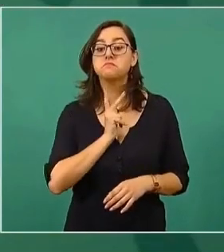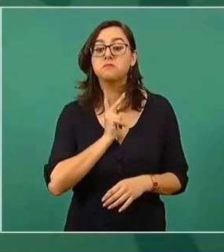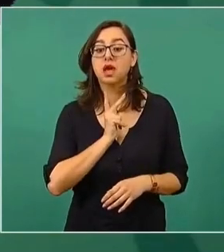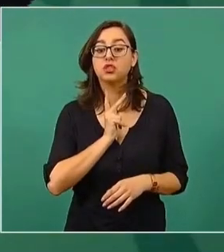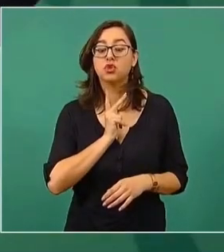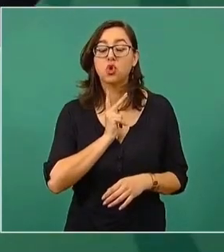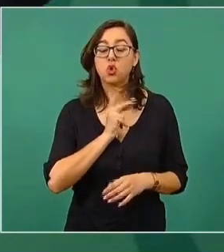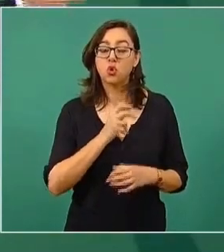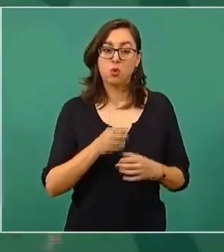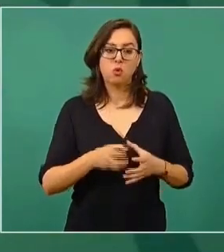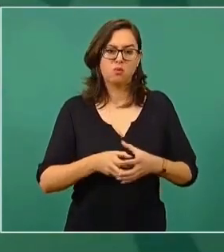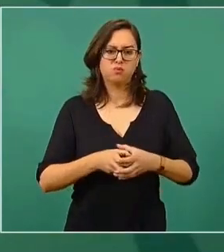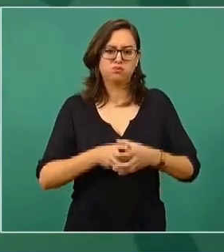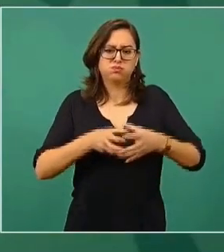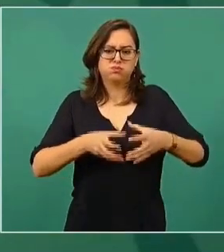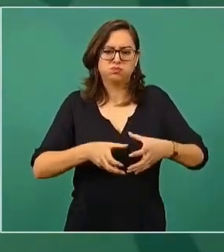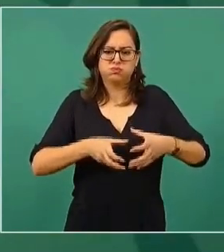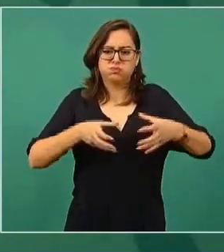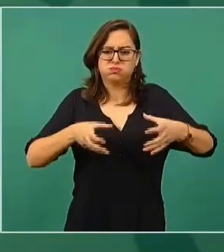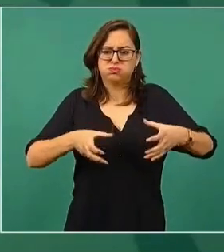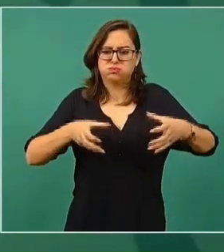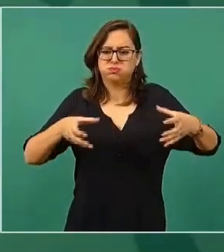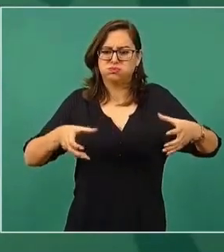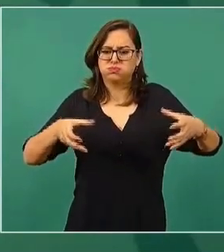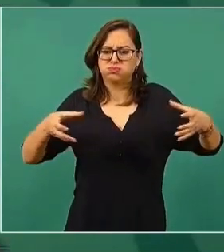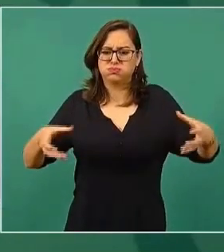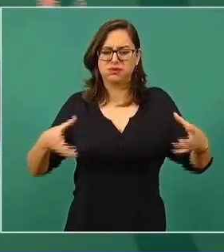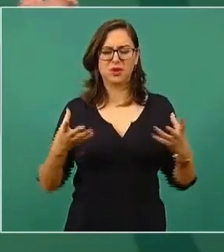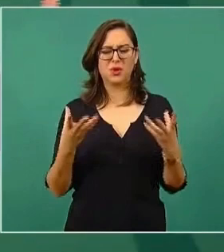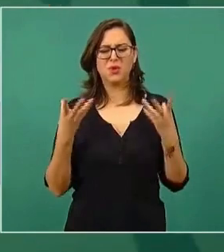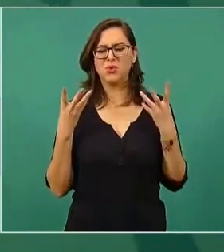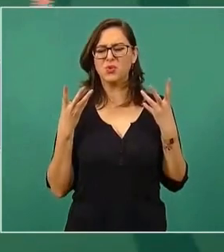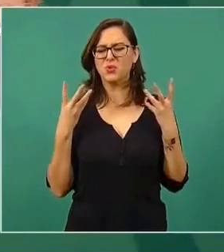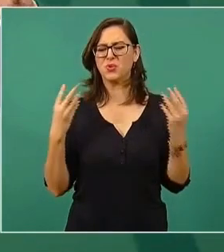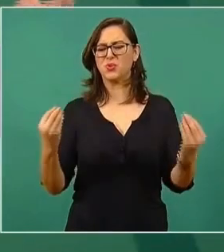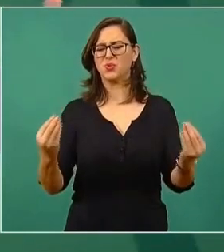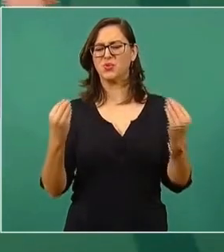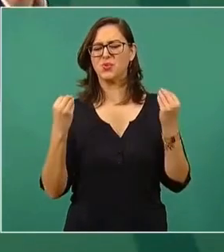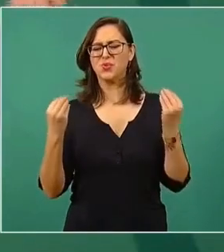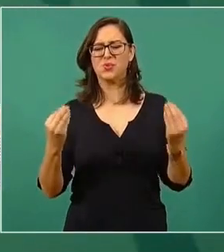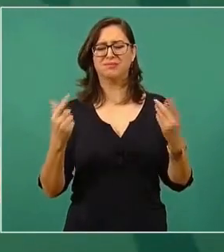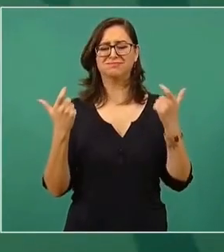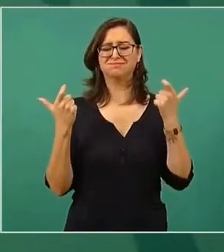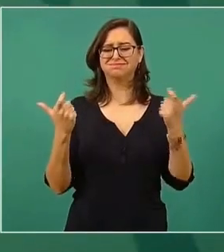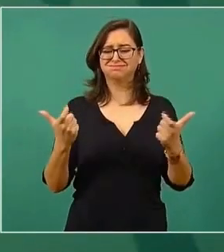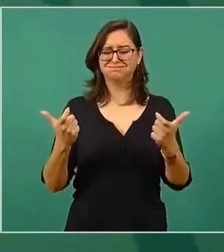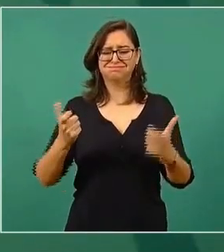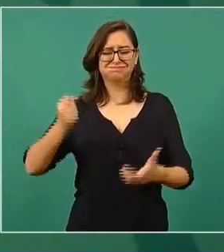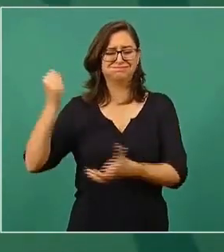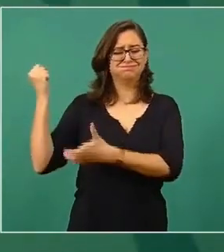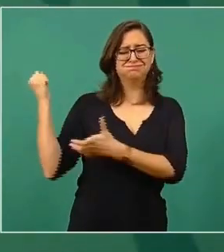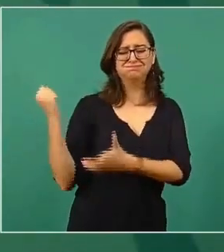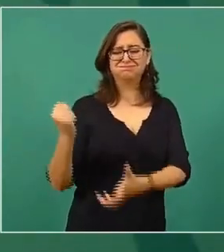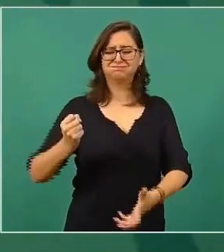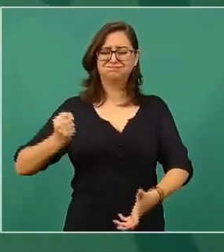con la reforma energética, que iba a llegar la inversión a raudales.